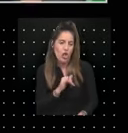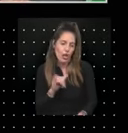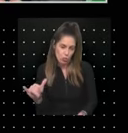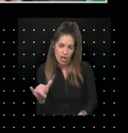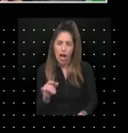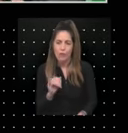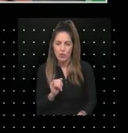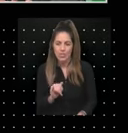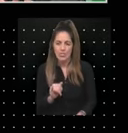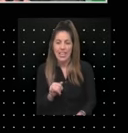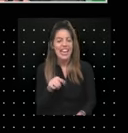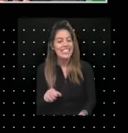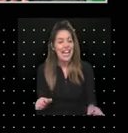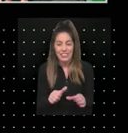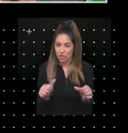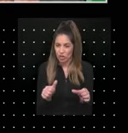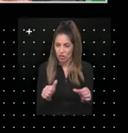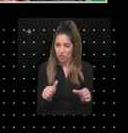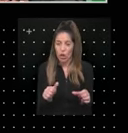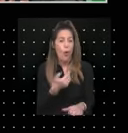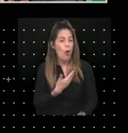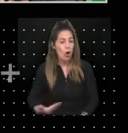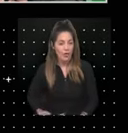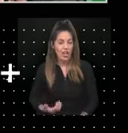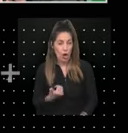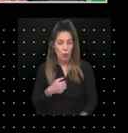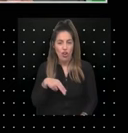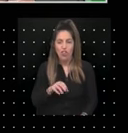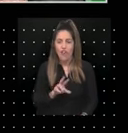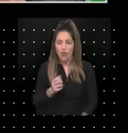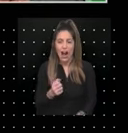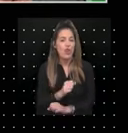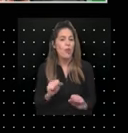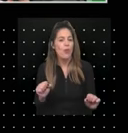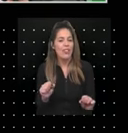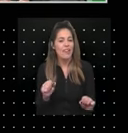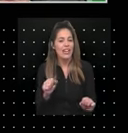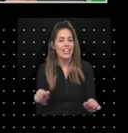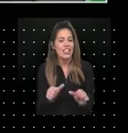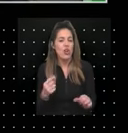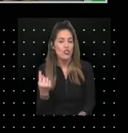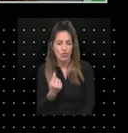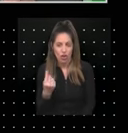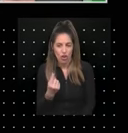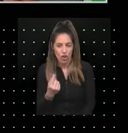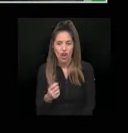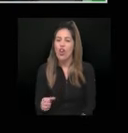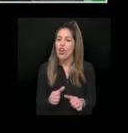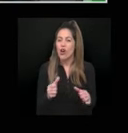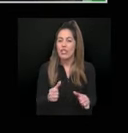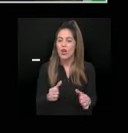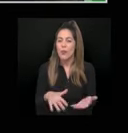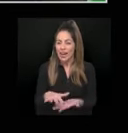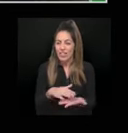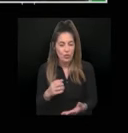Y esa acción, un gobierno como el de Noboa no la puede haber tomado solo. La toma porque el hecho